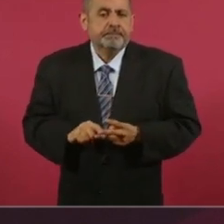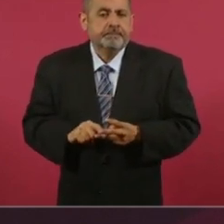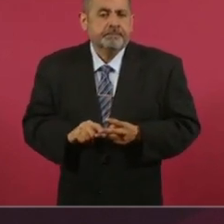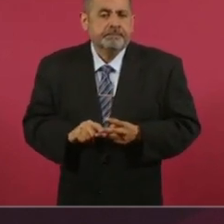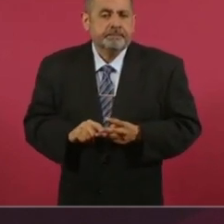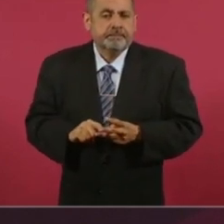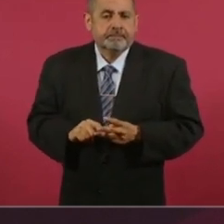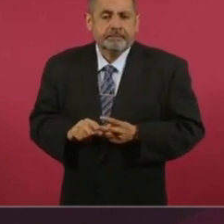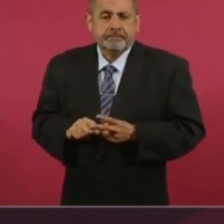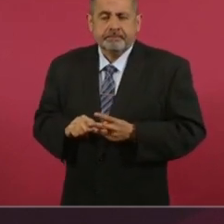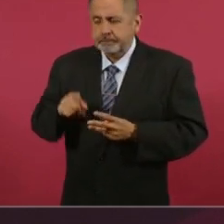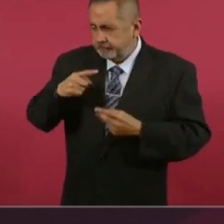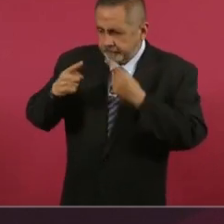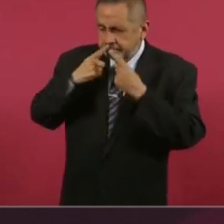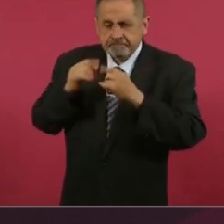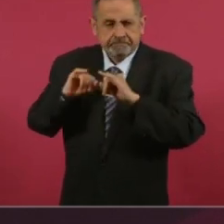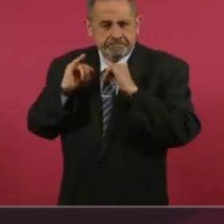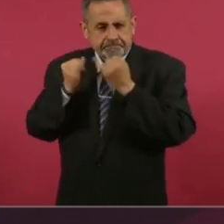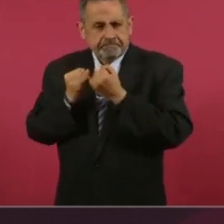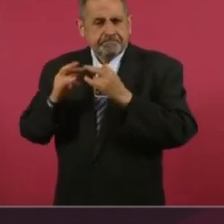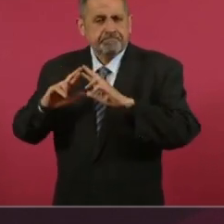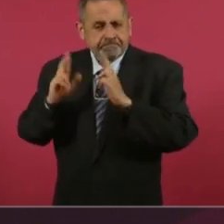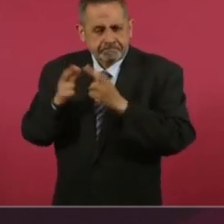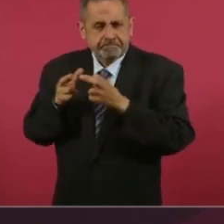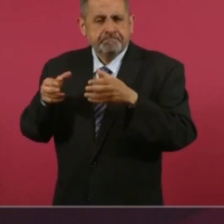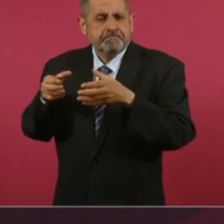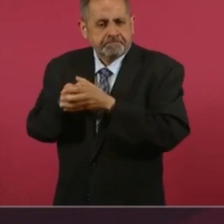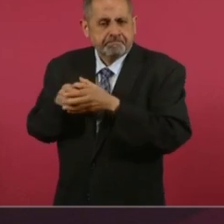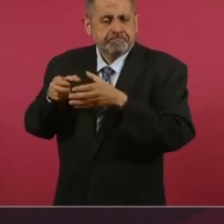se están reuniendo